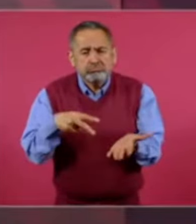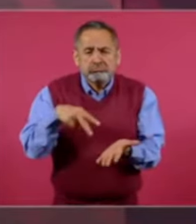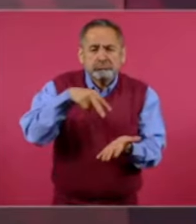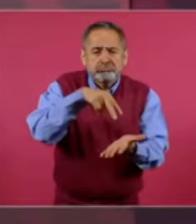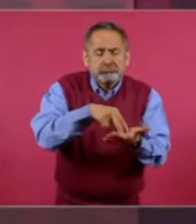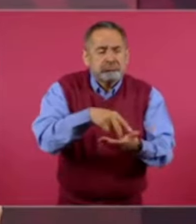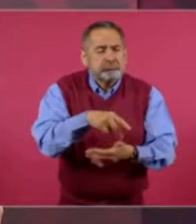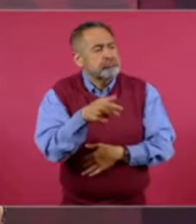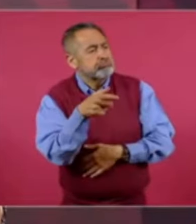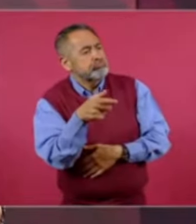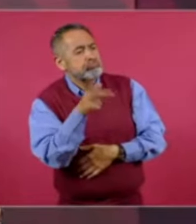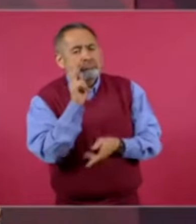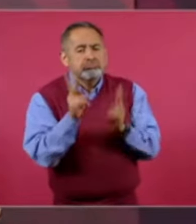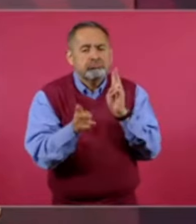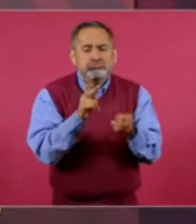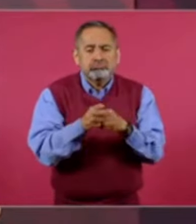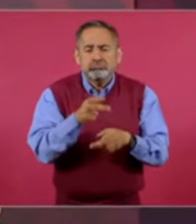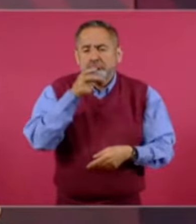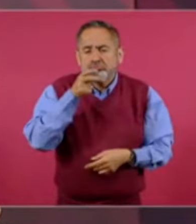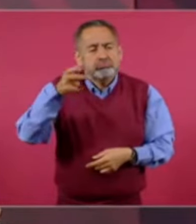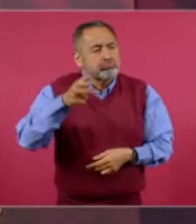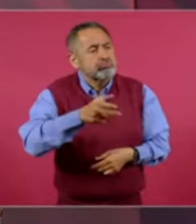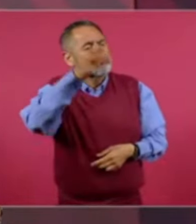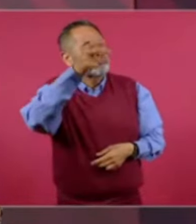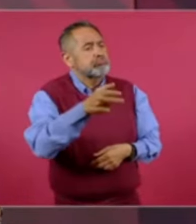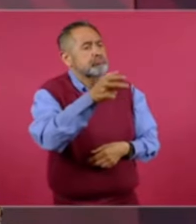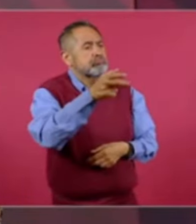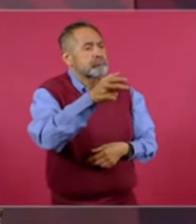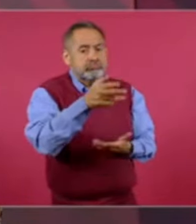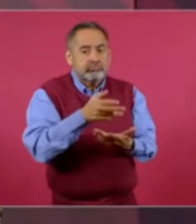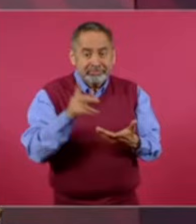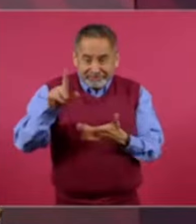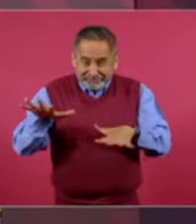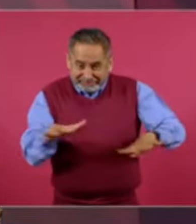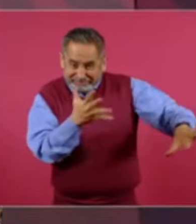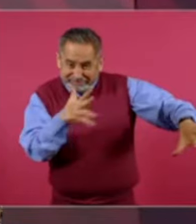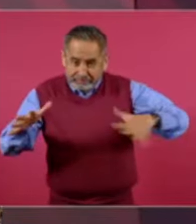y no se caiga una gota de la copa.